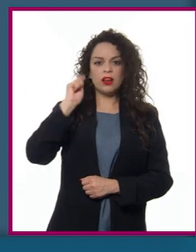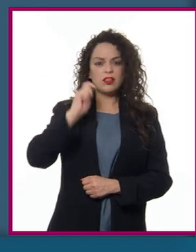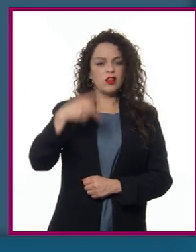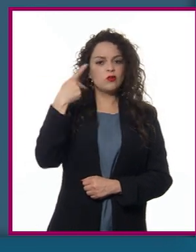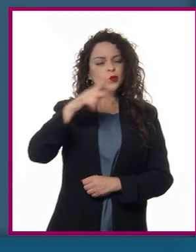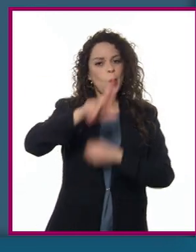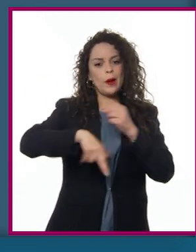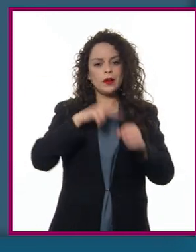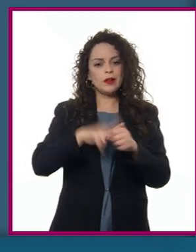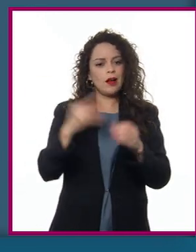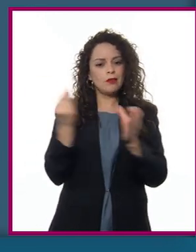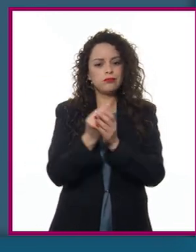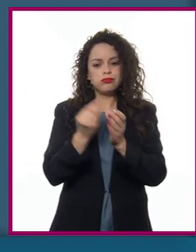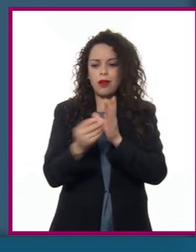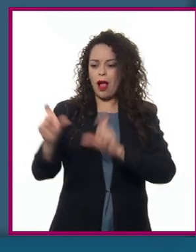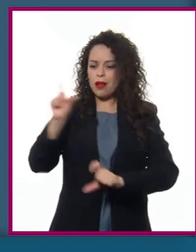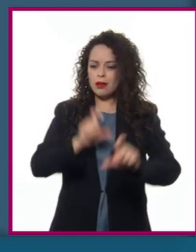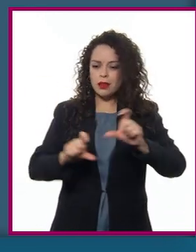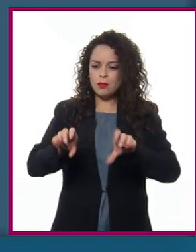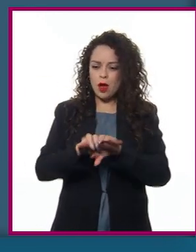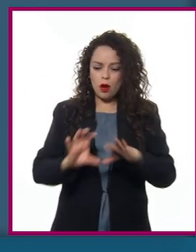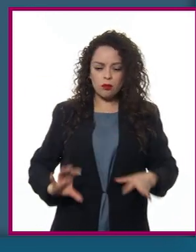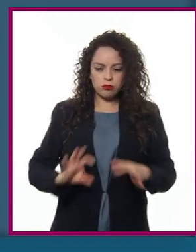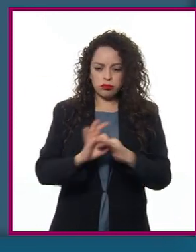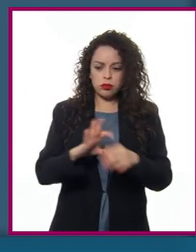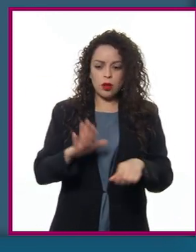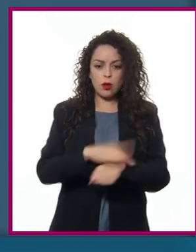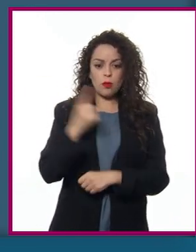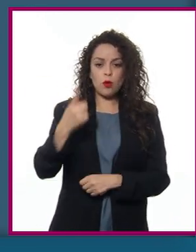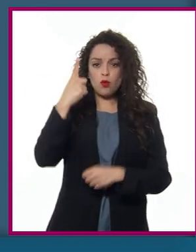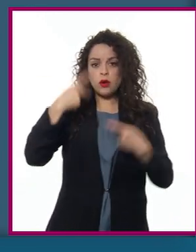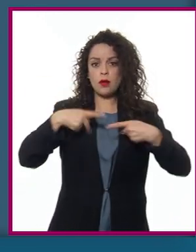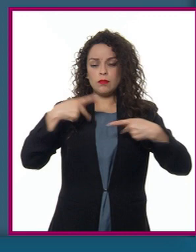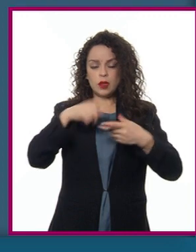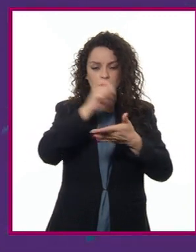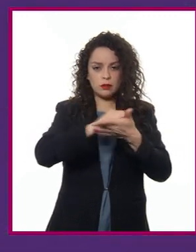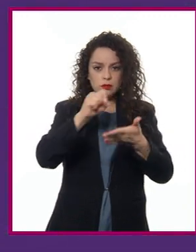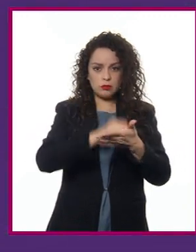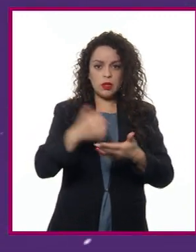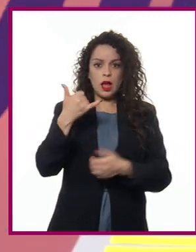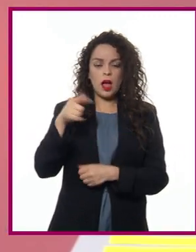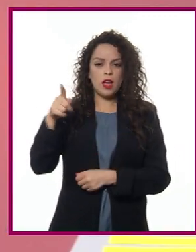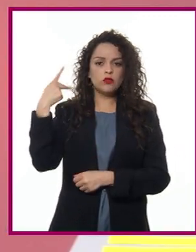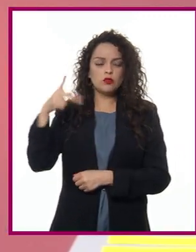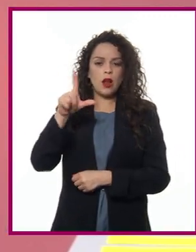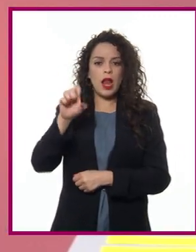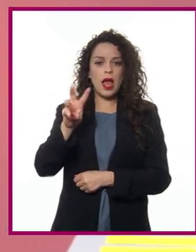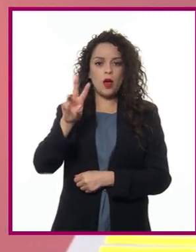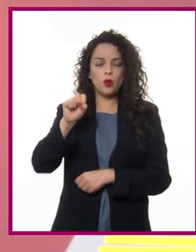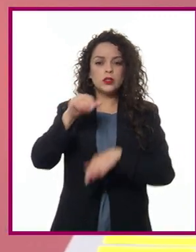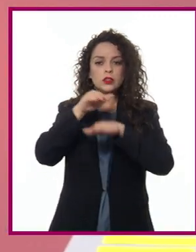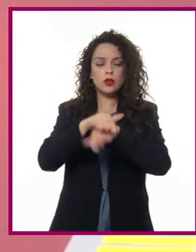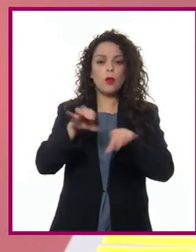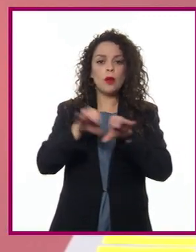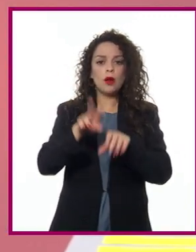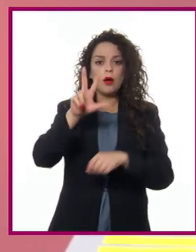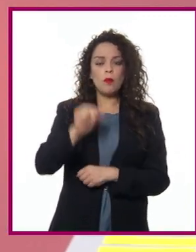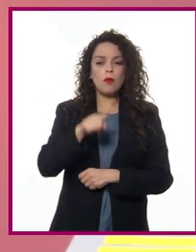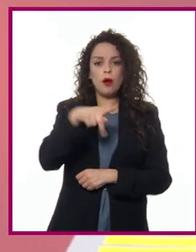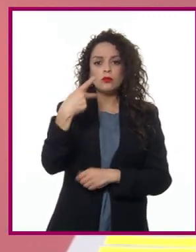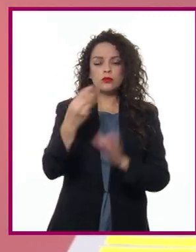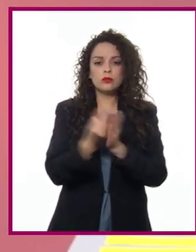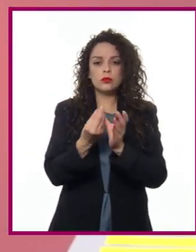químico, inspirado por los artículos de Langmuir y los trabajos de Lewis acerca del comportamiento de los